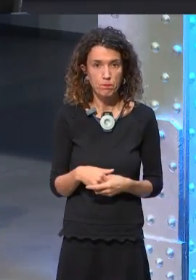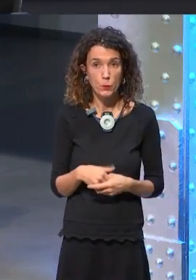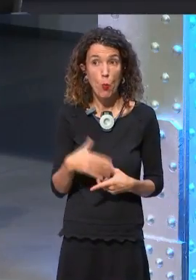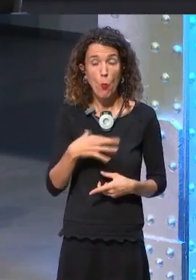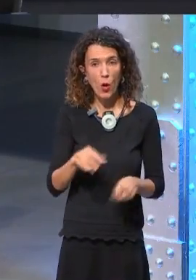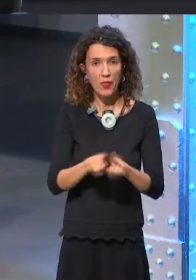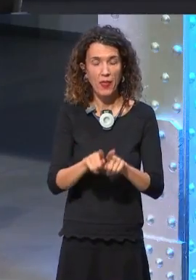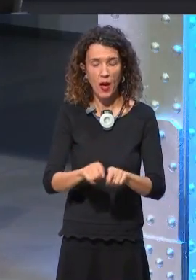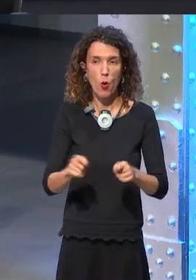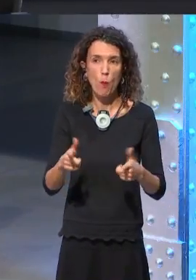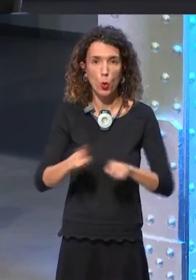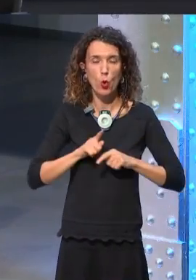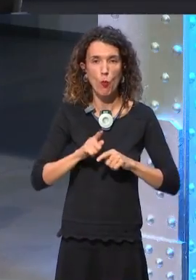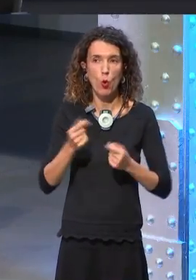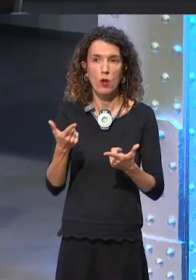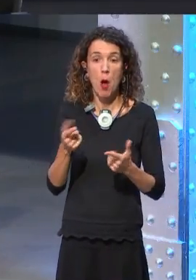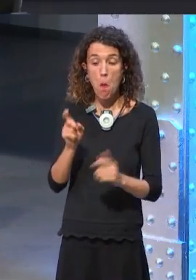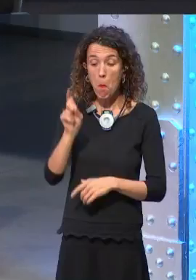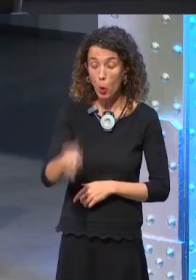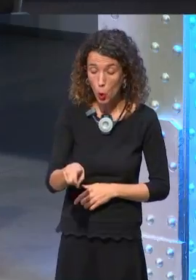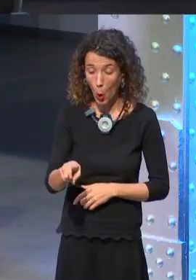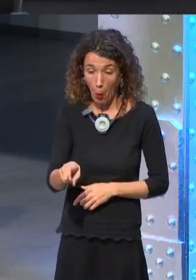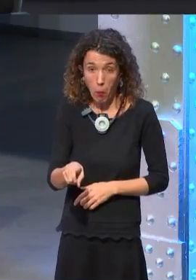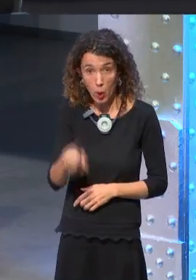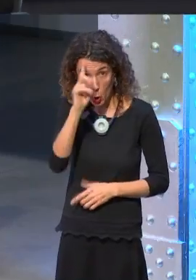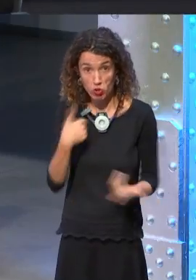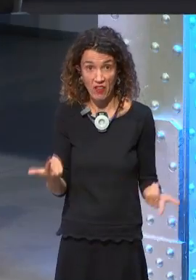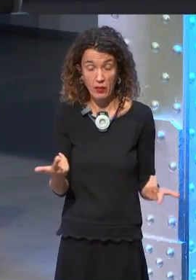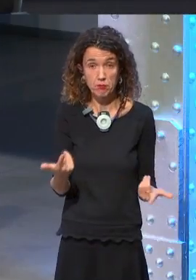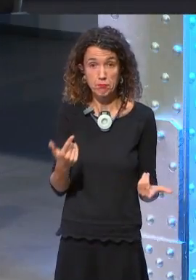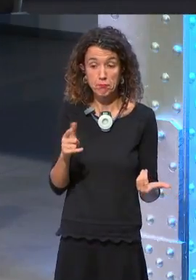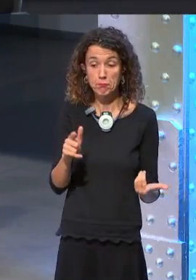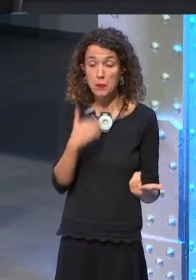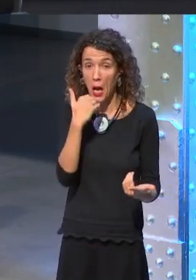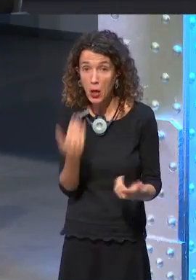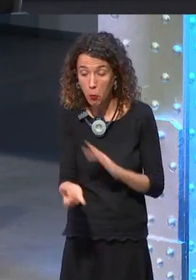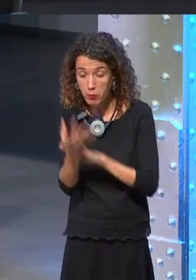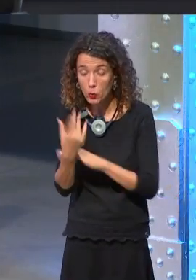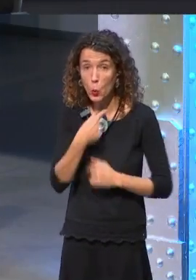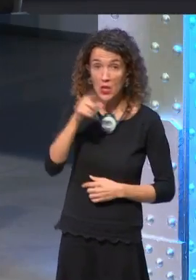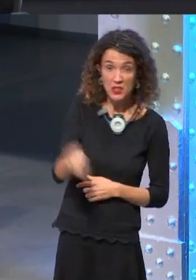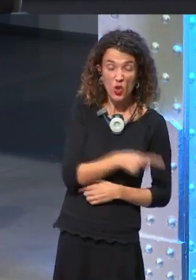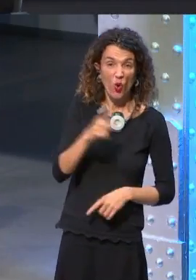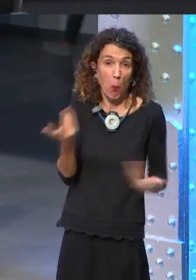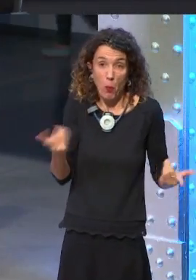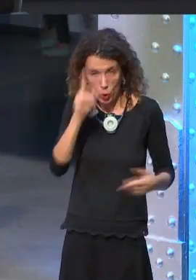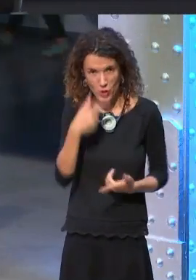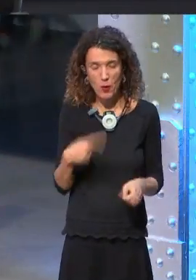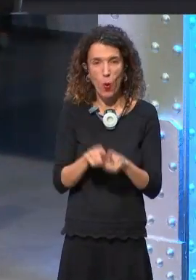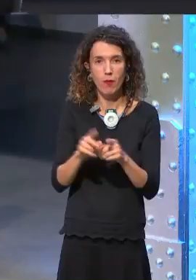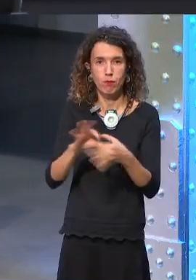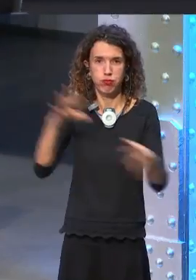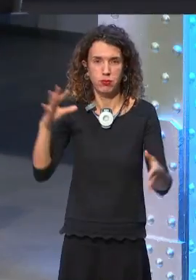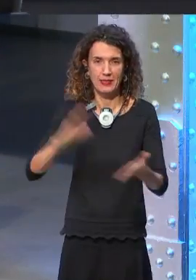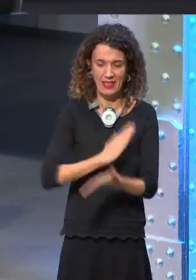puedes sentirte un poco apartado. Le das a un botón y tienes algo que te puede gustar o no, pero hay cierta